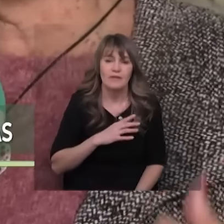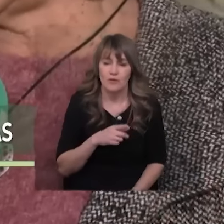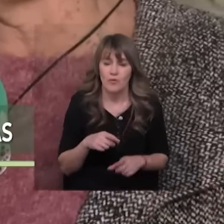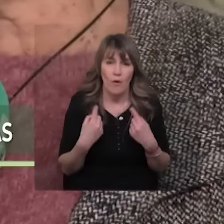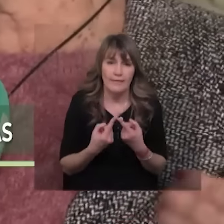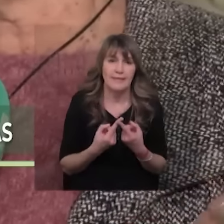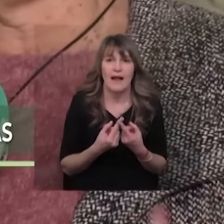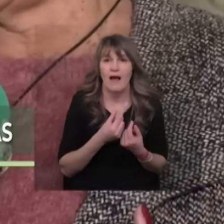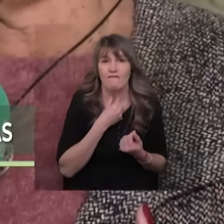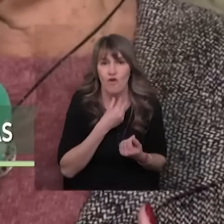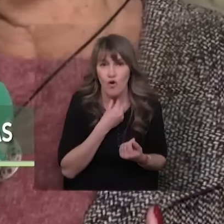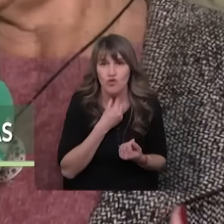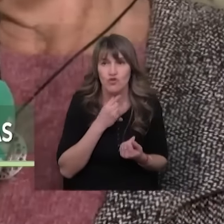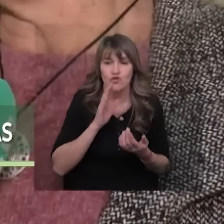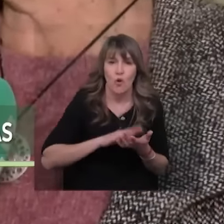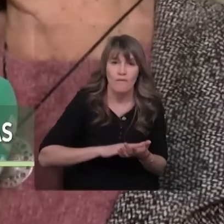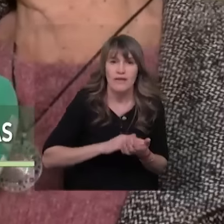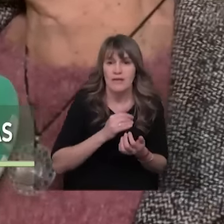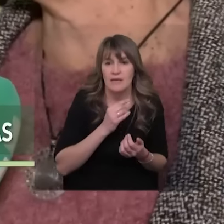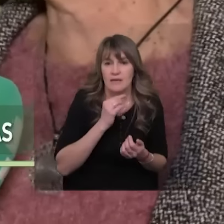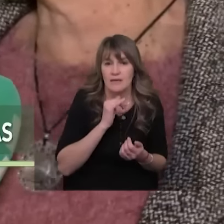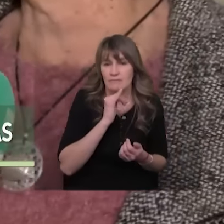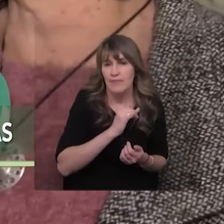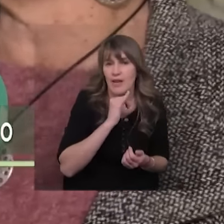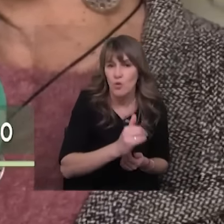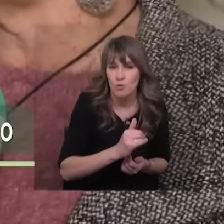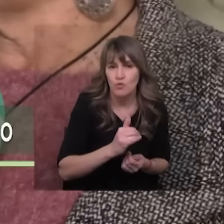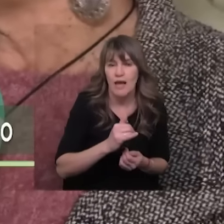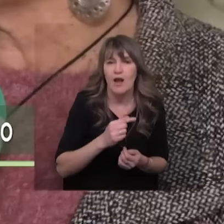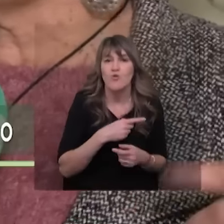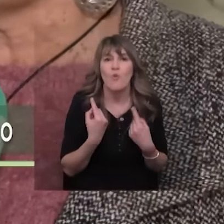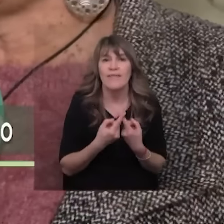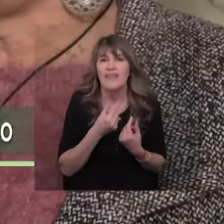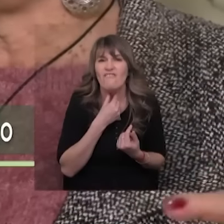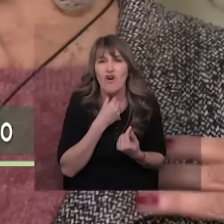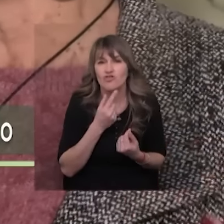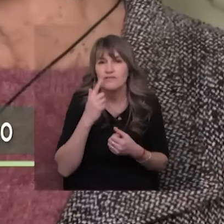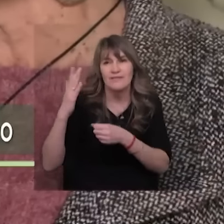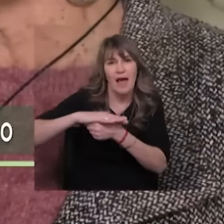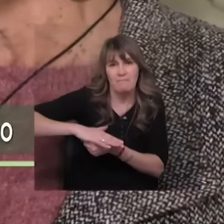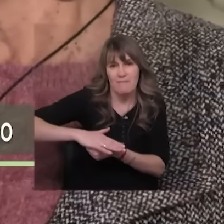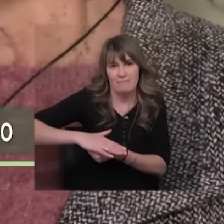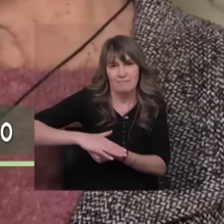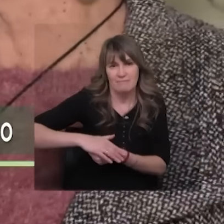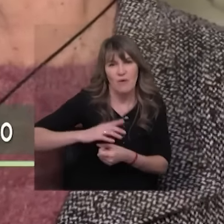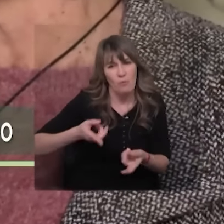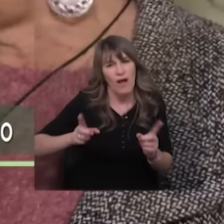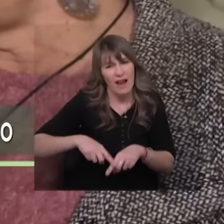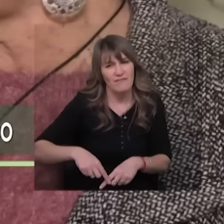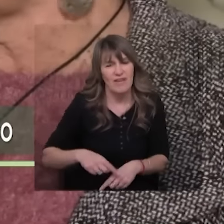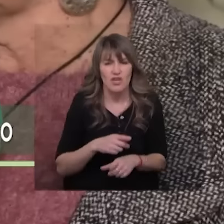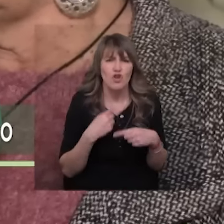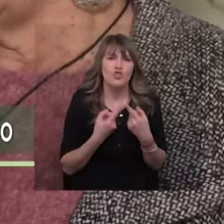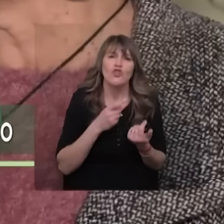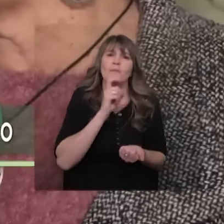denunciante sobre nuestr violenci no es una voz que pueda ser tenida en cuenta se vuelve a la fantasía de que en realidad Nosotras